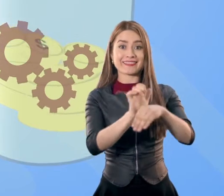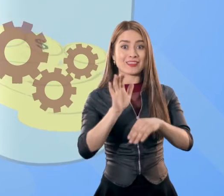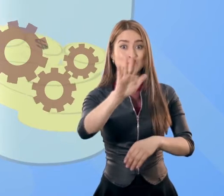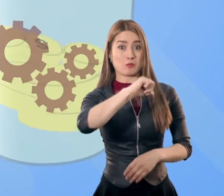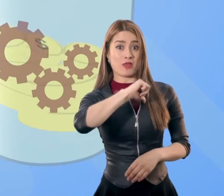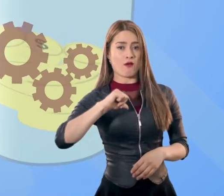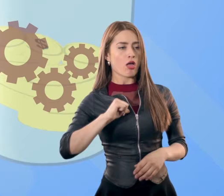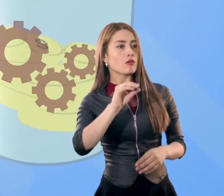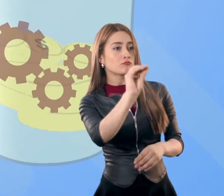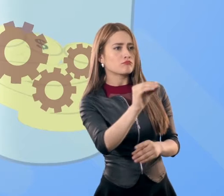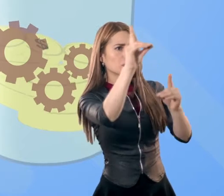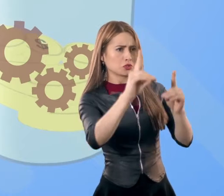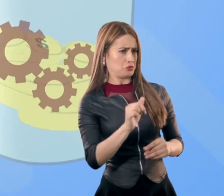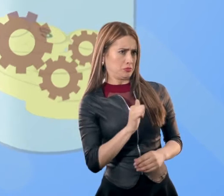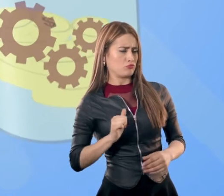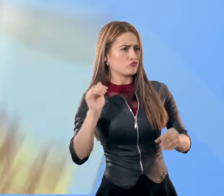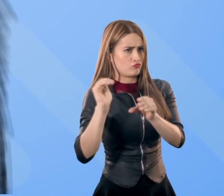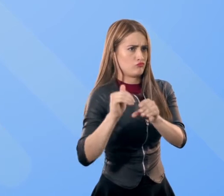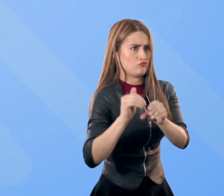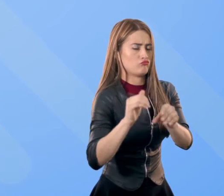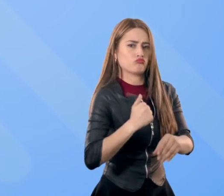personas a través de los fondos de pensiones voluntarias,